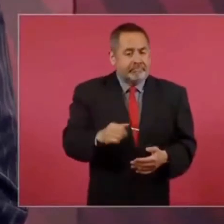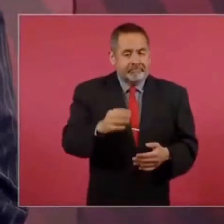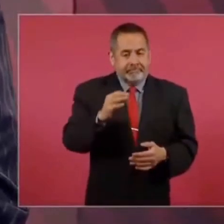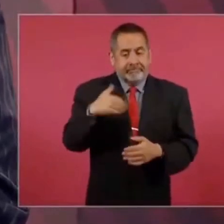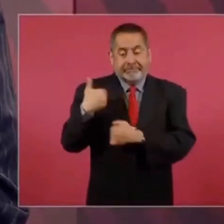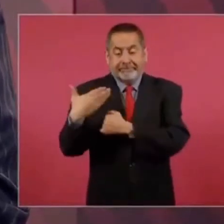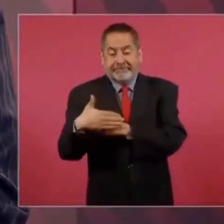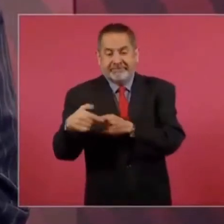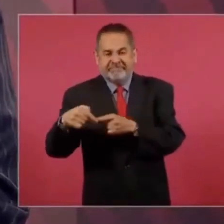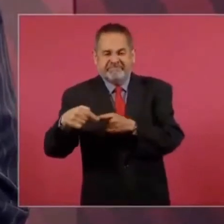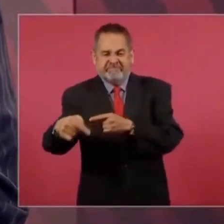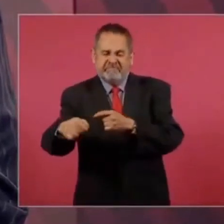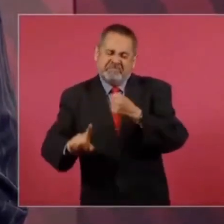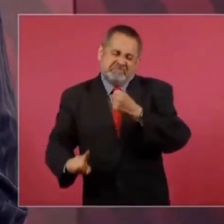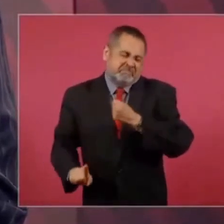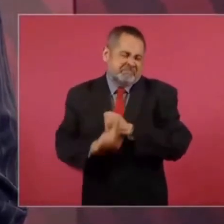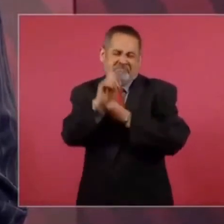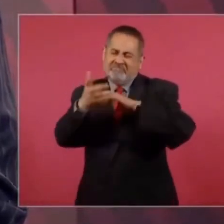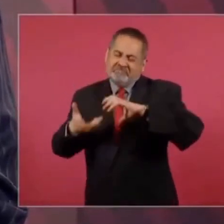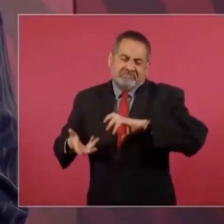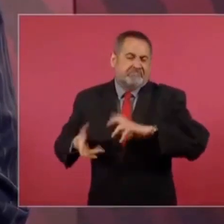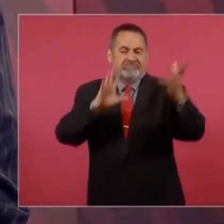tormenta.